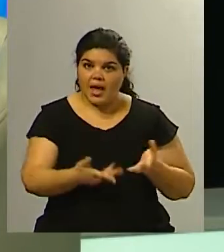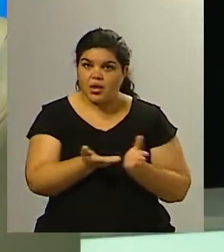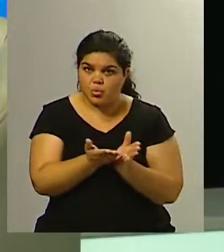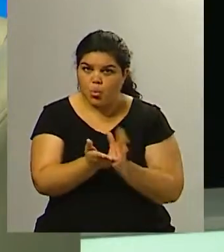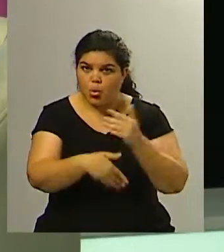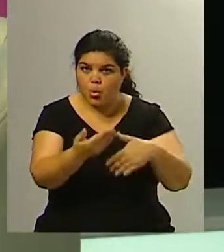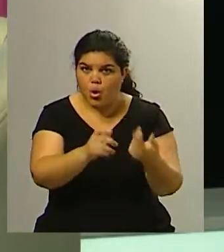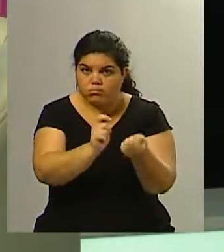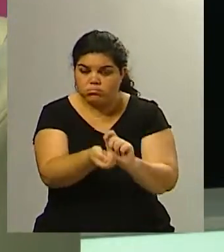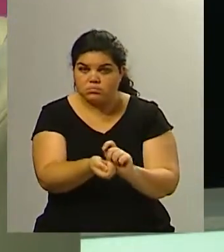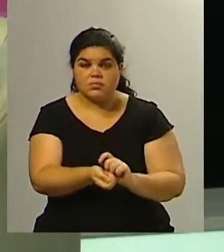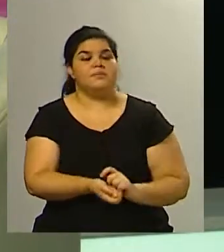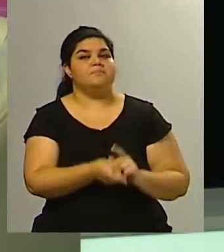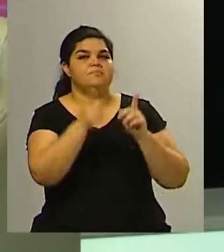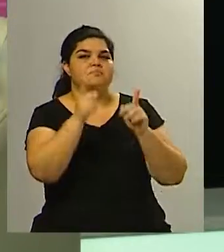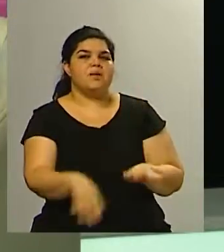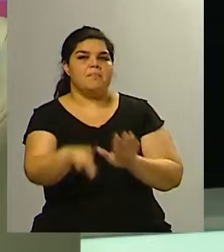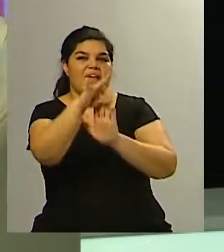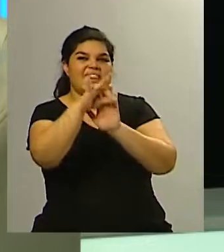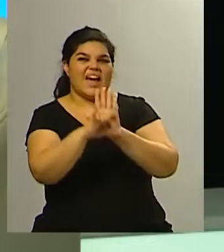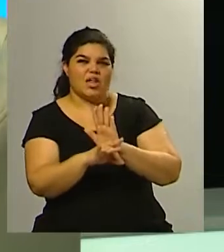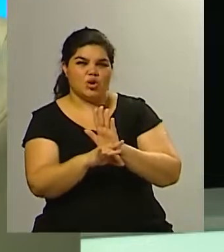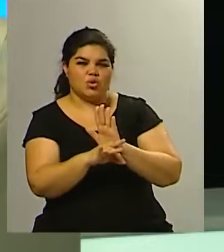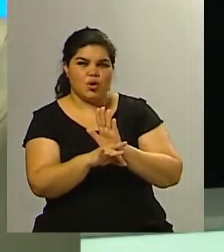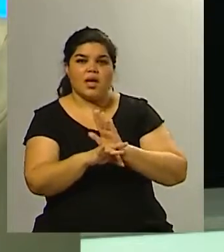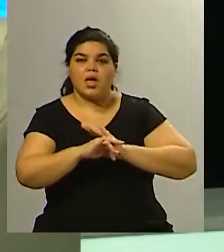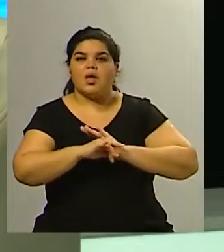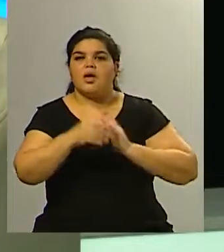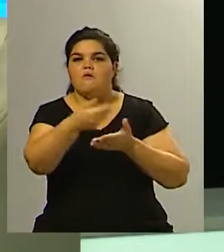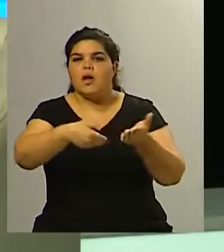verdad ese dato existe como una foto de lo que sucede a nivel